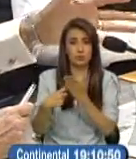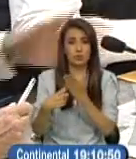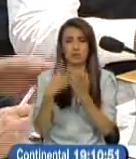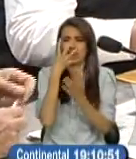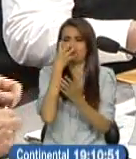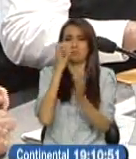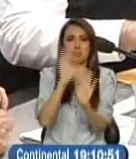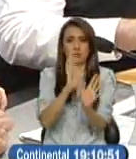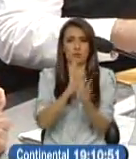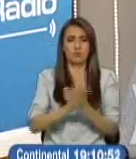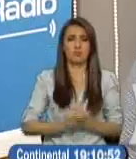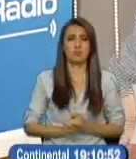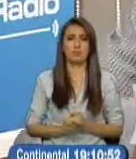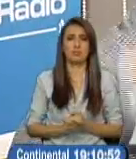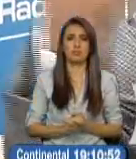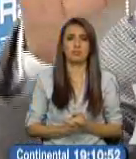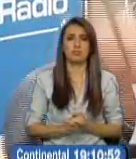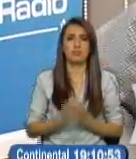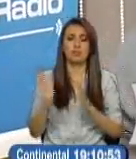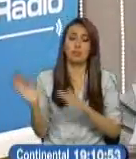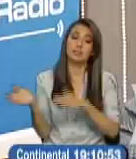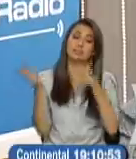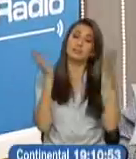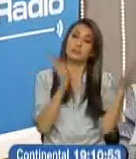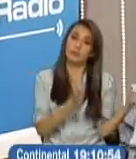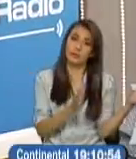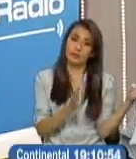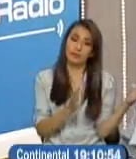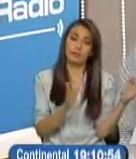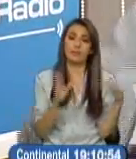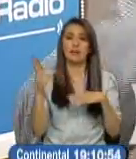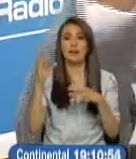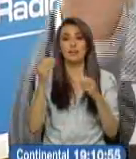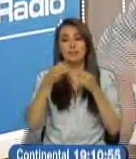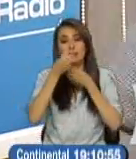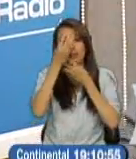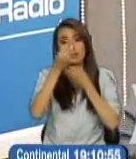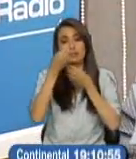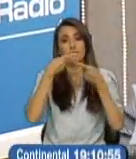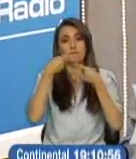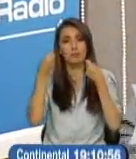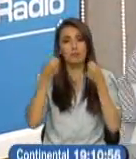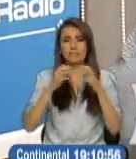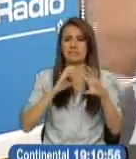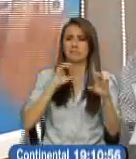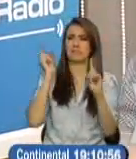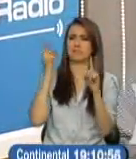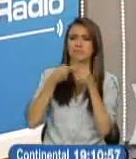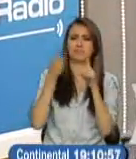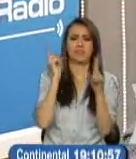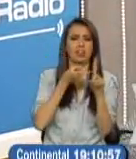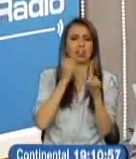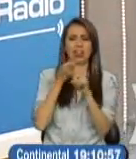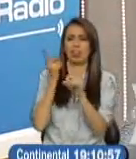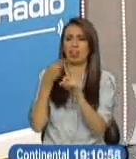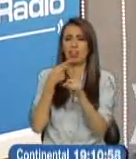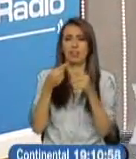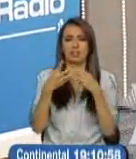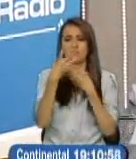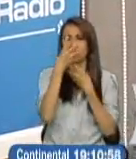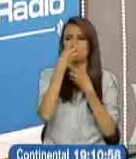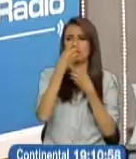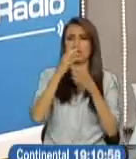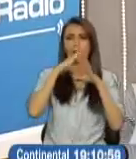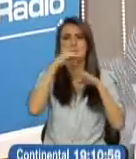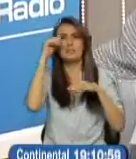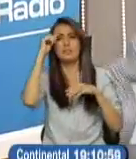interior de Alianza País. Ese es otro de los... de la falacia de que todos estamos peleados entre todos, de que el presidente Moreno está peleado con